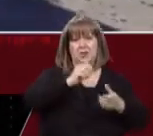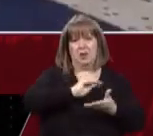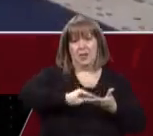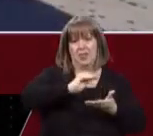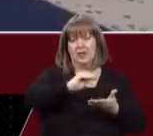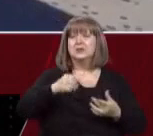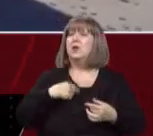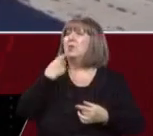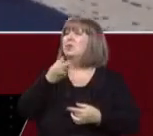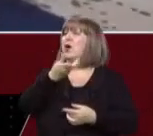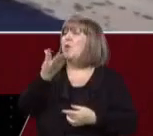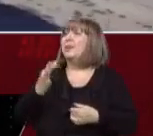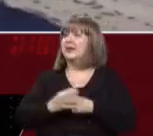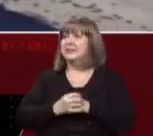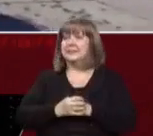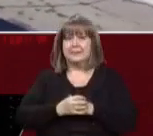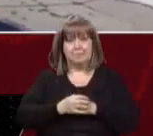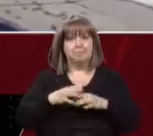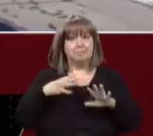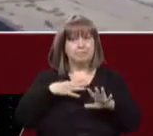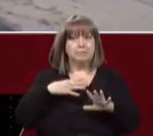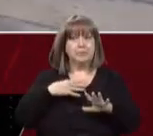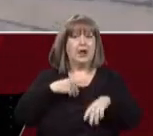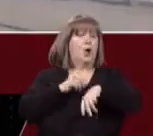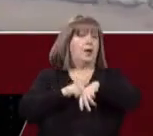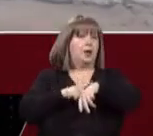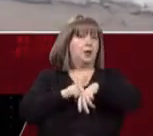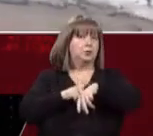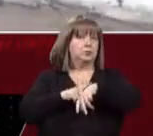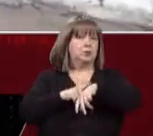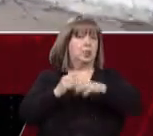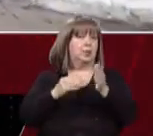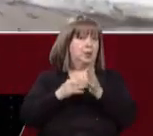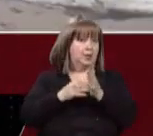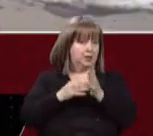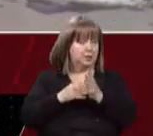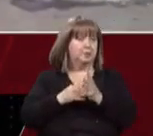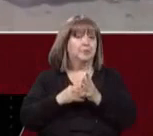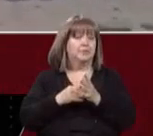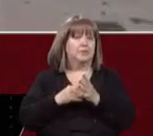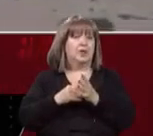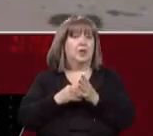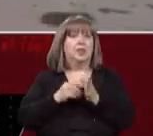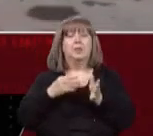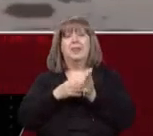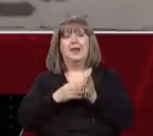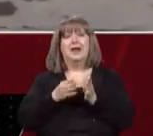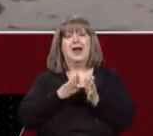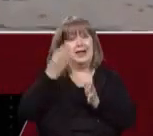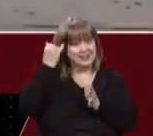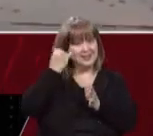Nosotros hemos estado ocupando los horarios pico de acuerdo si es entrada o salida